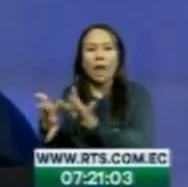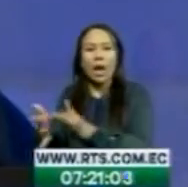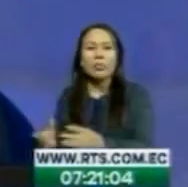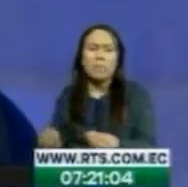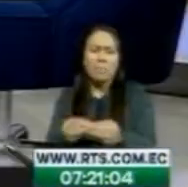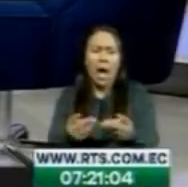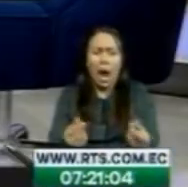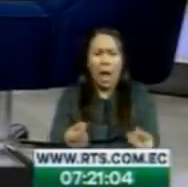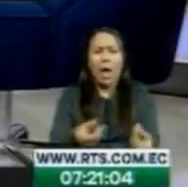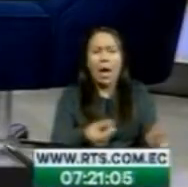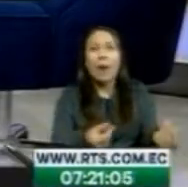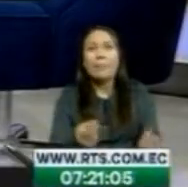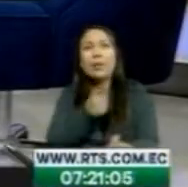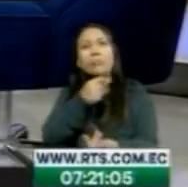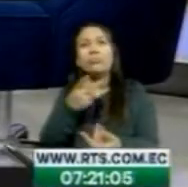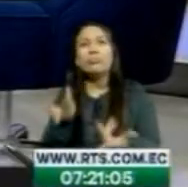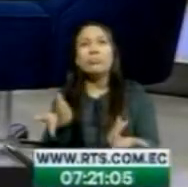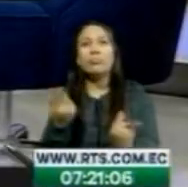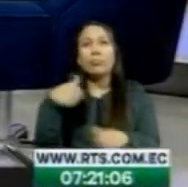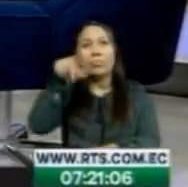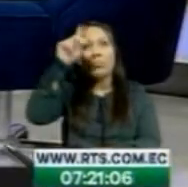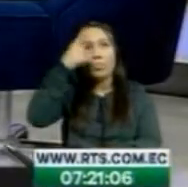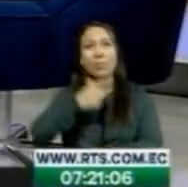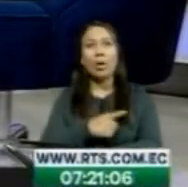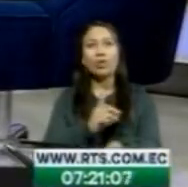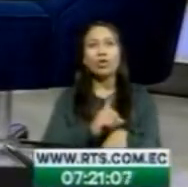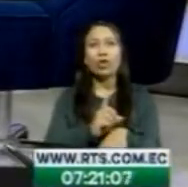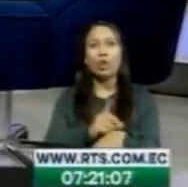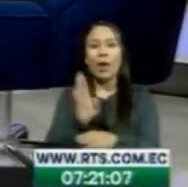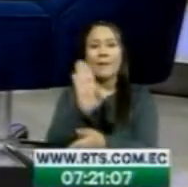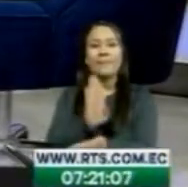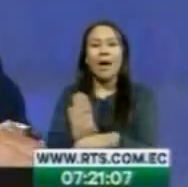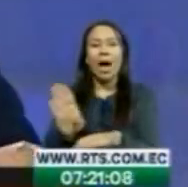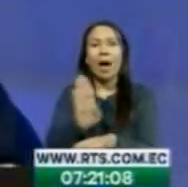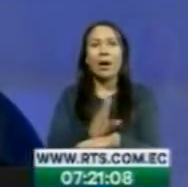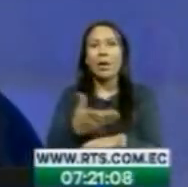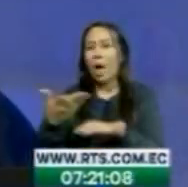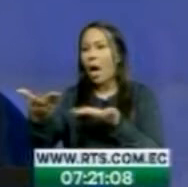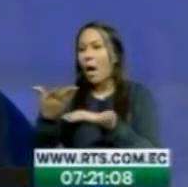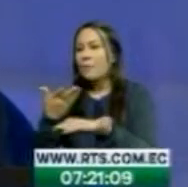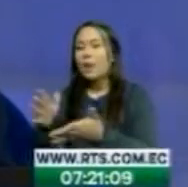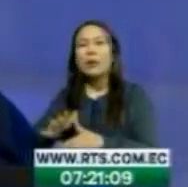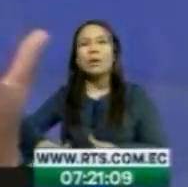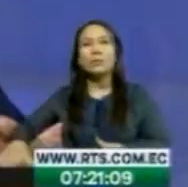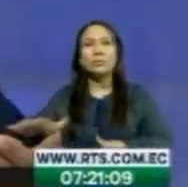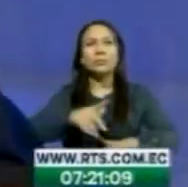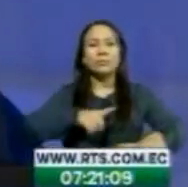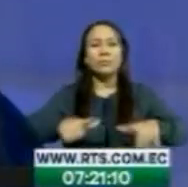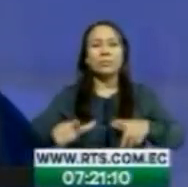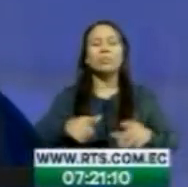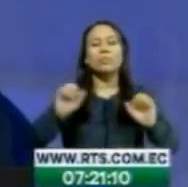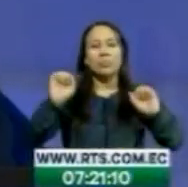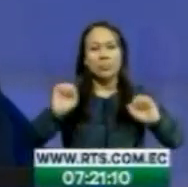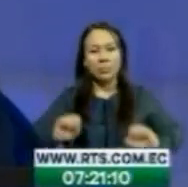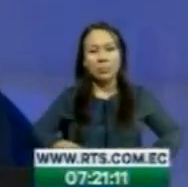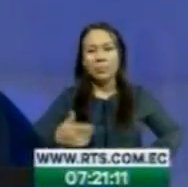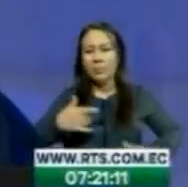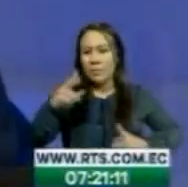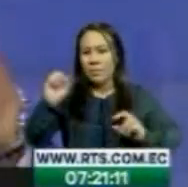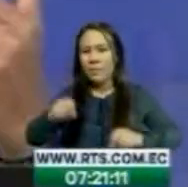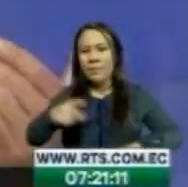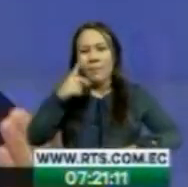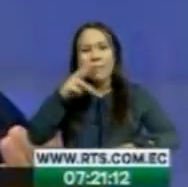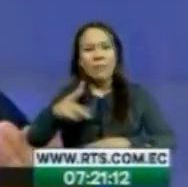más eficiencia en un médico que estará relacionado con el sector donde está habitando y podrá tener este tipo de